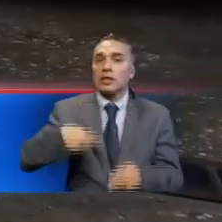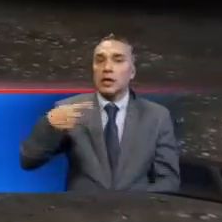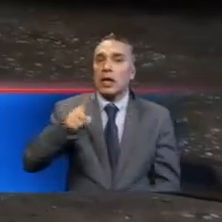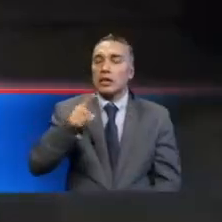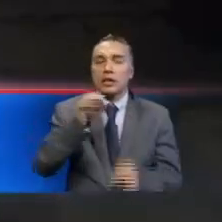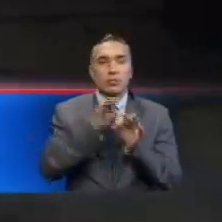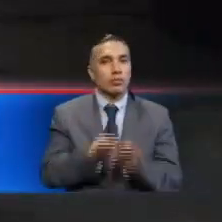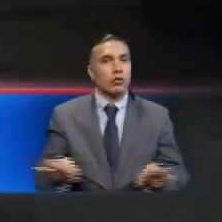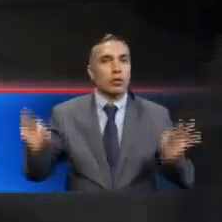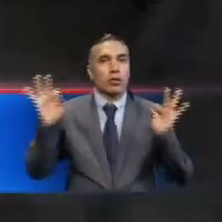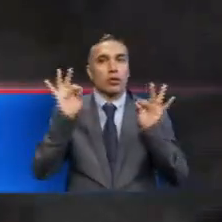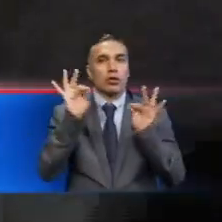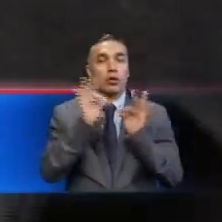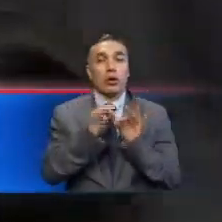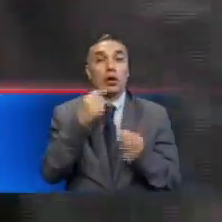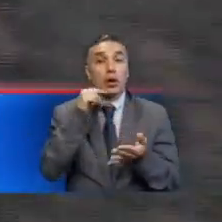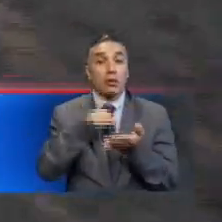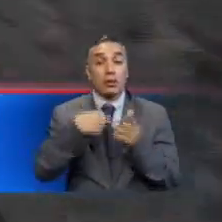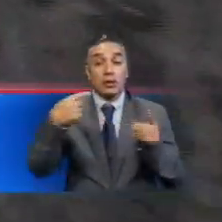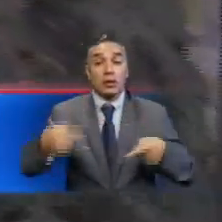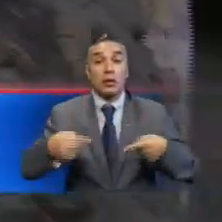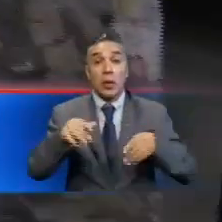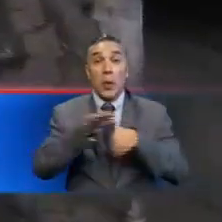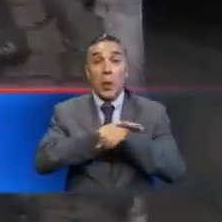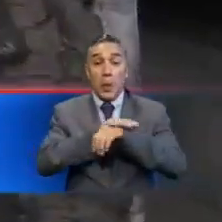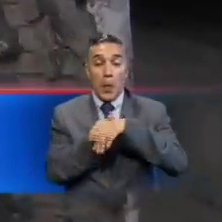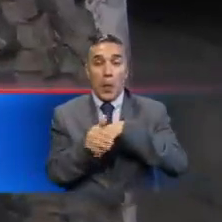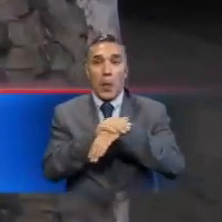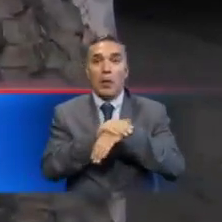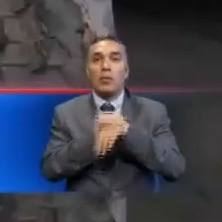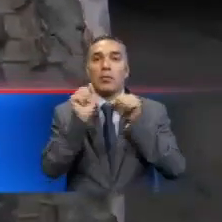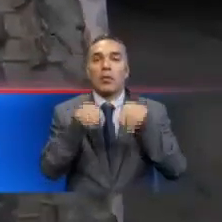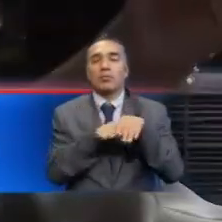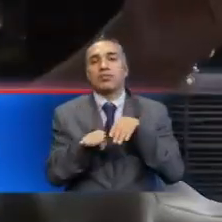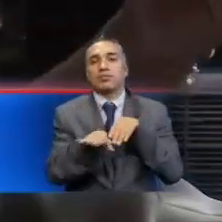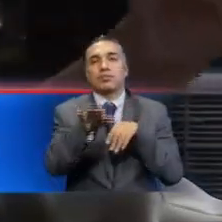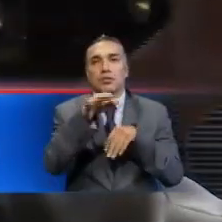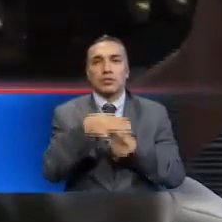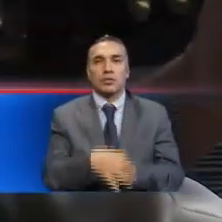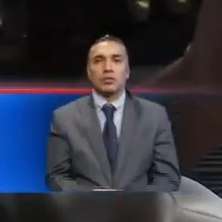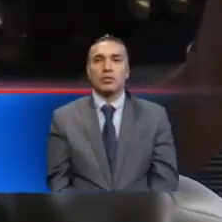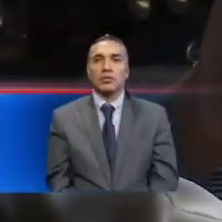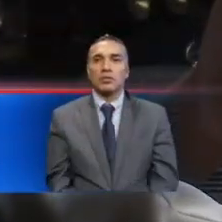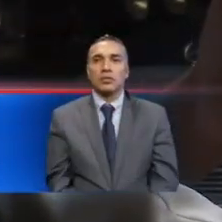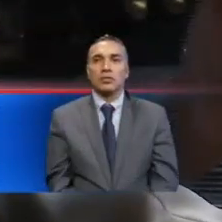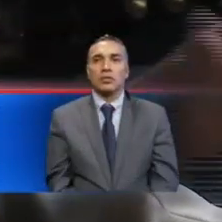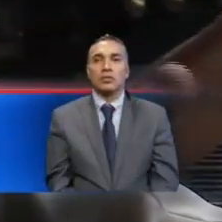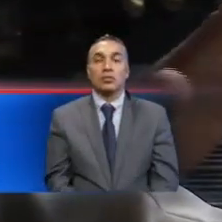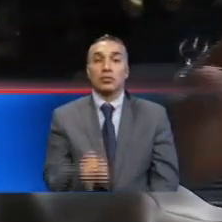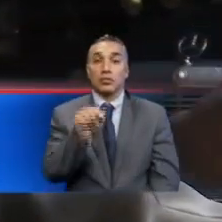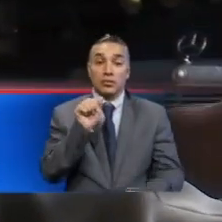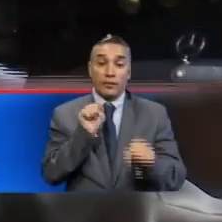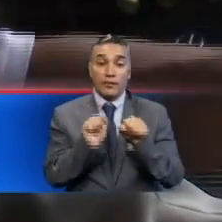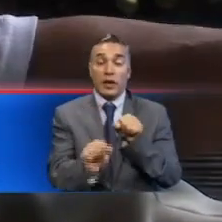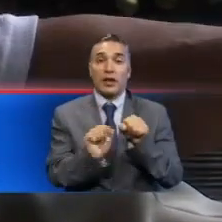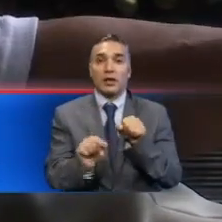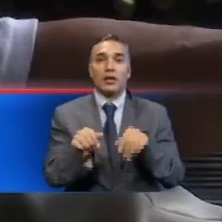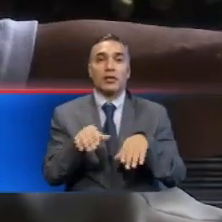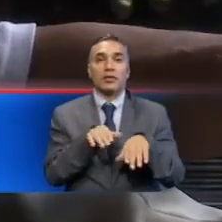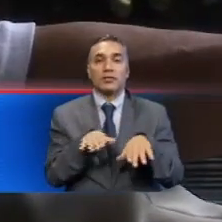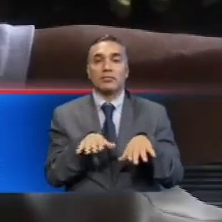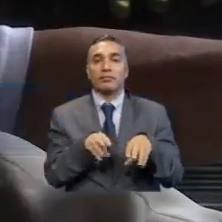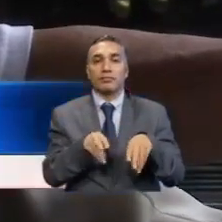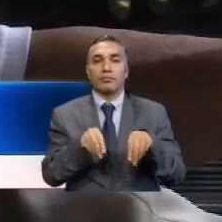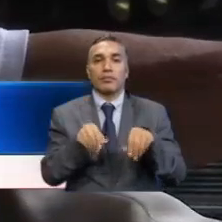es necesario, ya que si estas últimas están lisas, le traería complicaciones. Por más que frene, el piso es